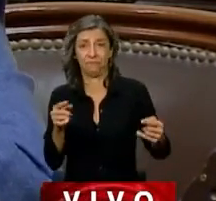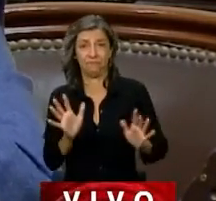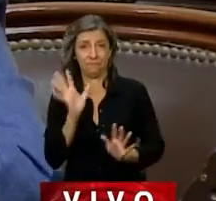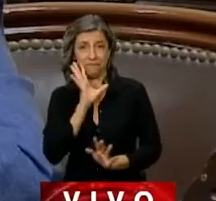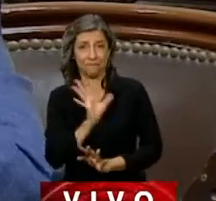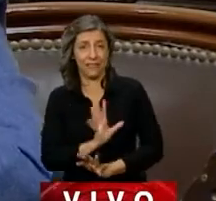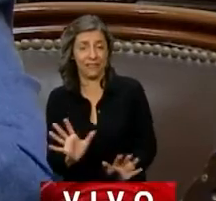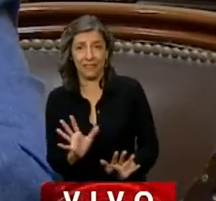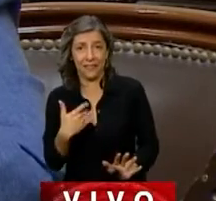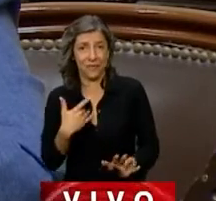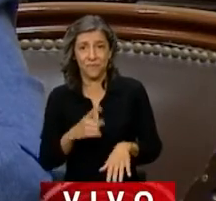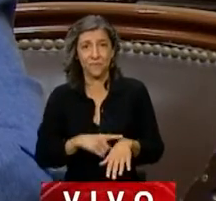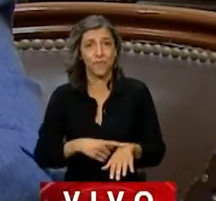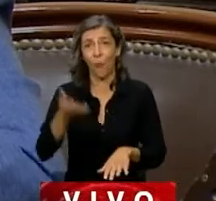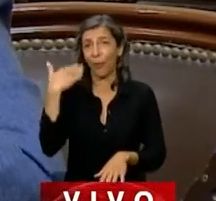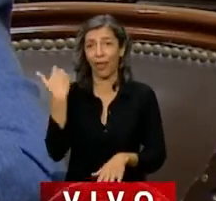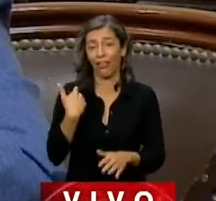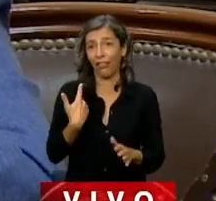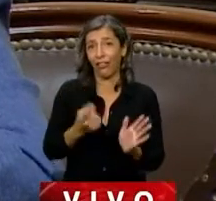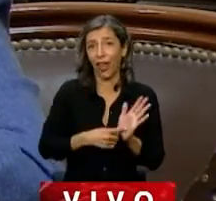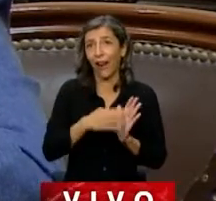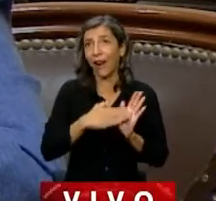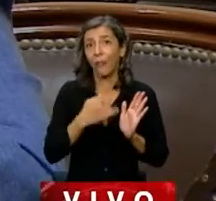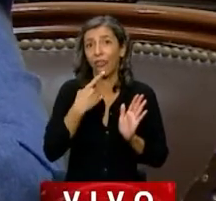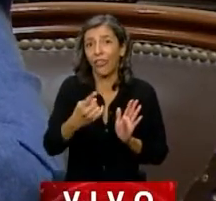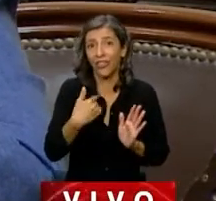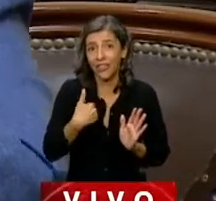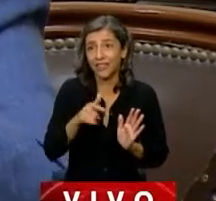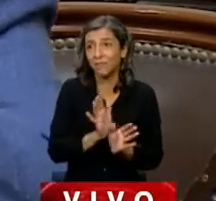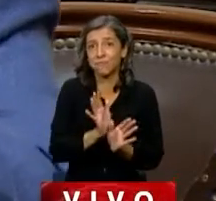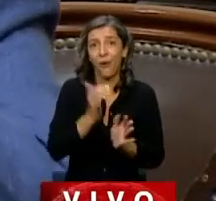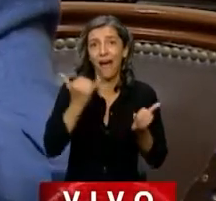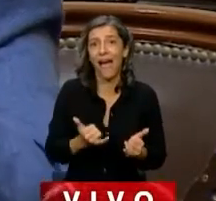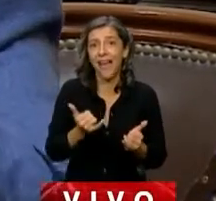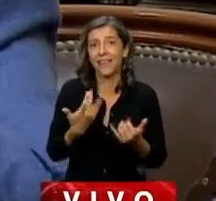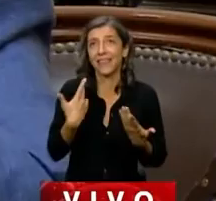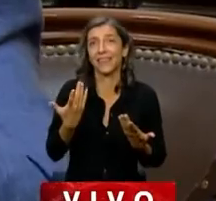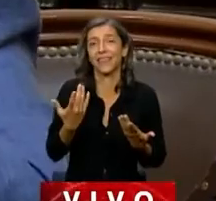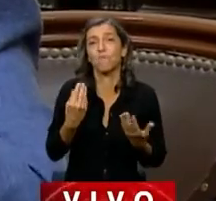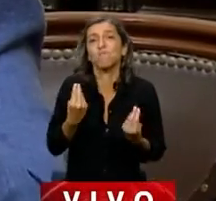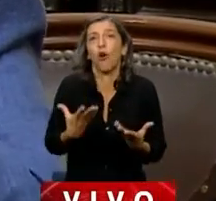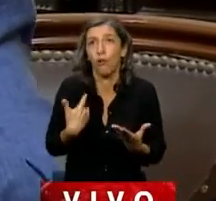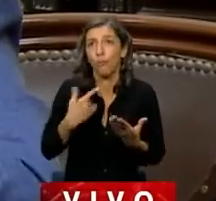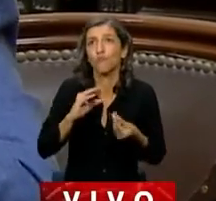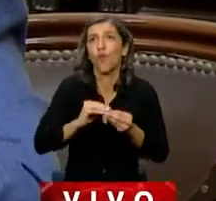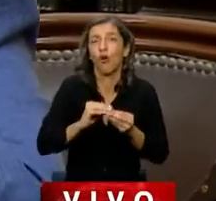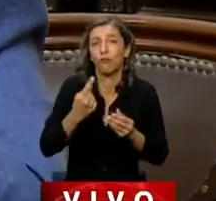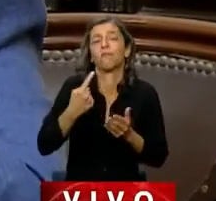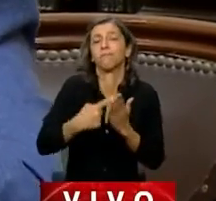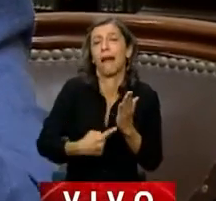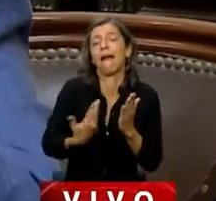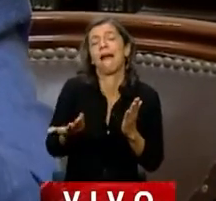se pensó el informe de la jefatura de gabinete. Entonces, en verdad, nosotros acá formulamos